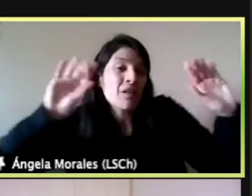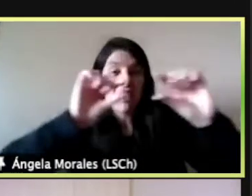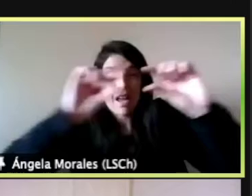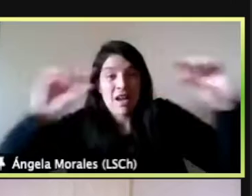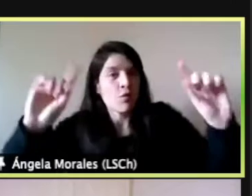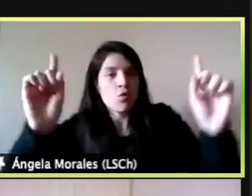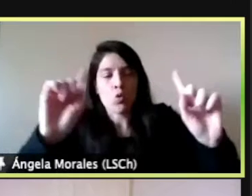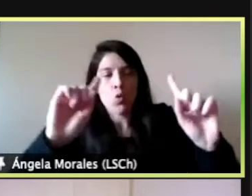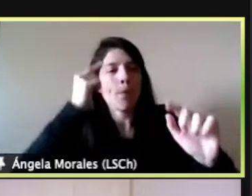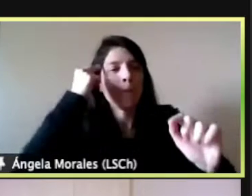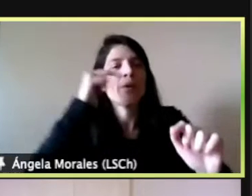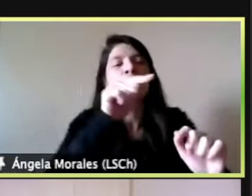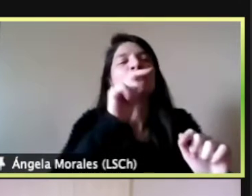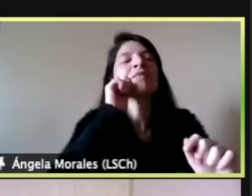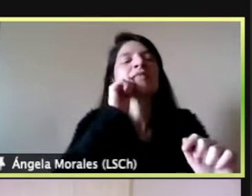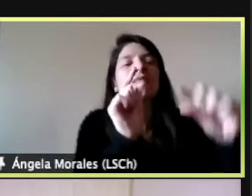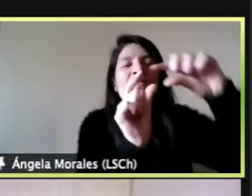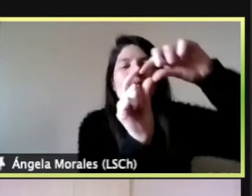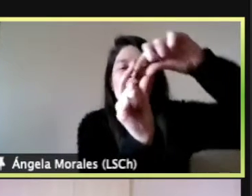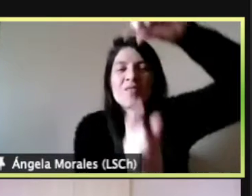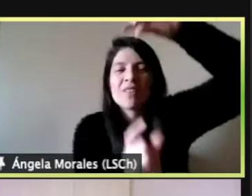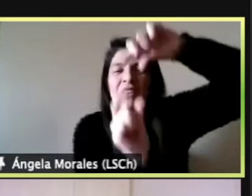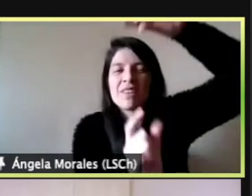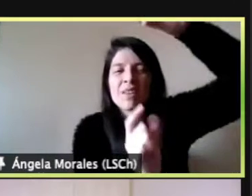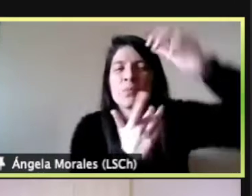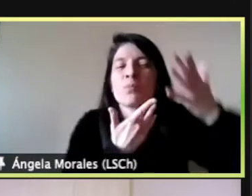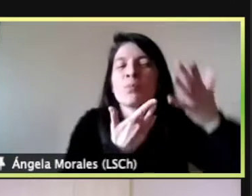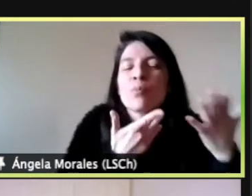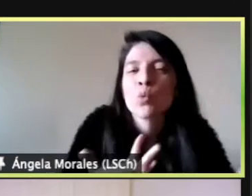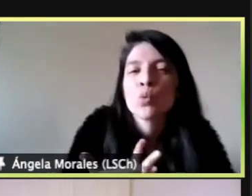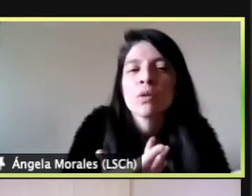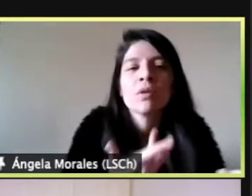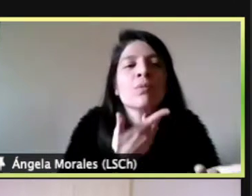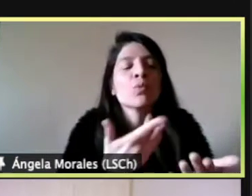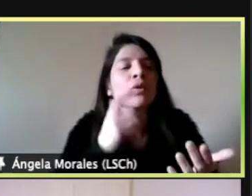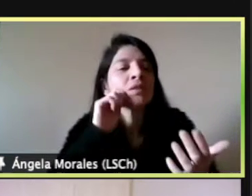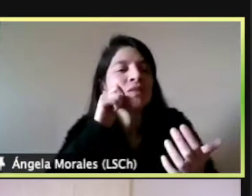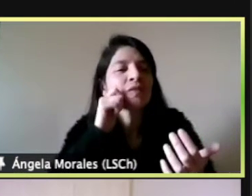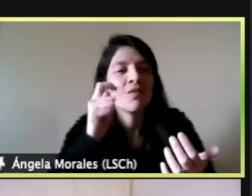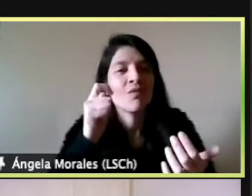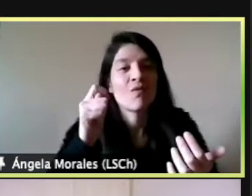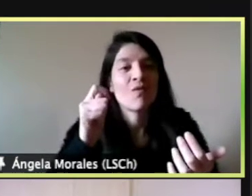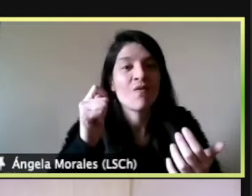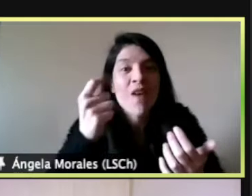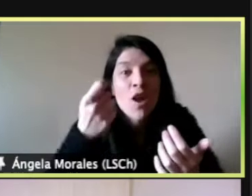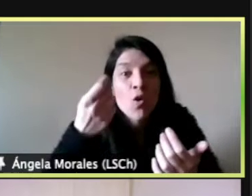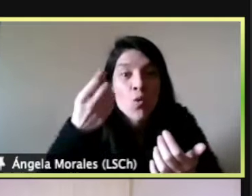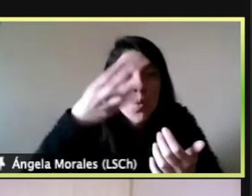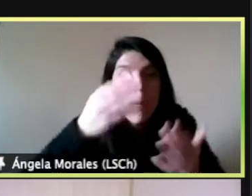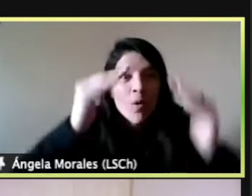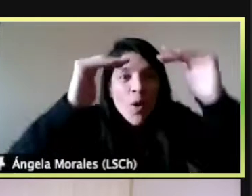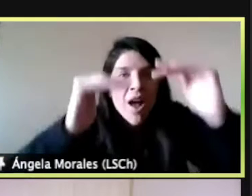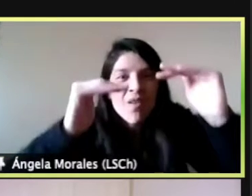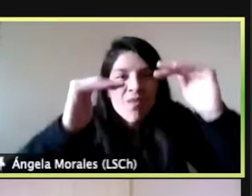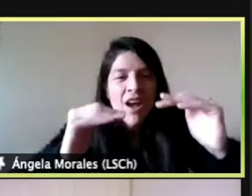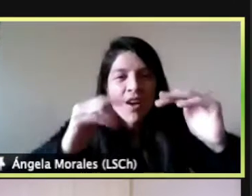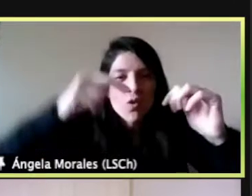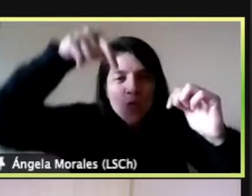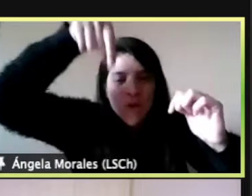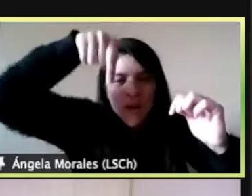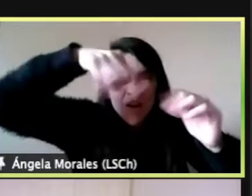qué es vertical? Porque los valores van hacia abajo. Cada vez que añades un nuevo valor, va hacia